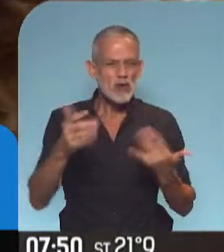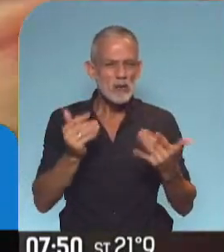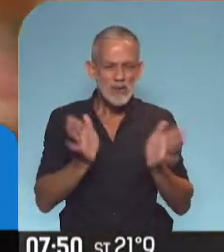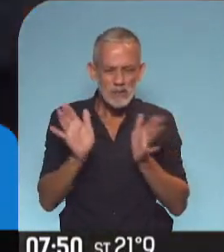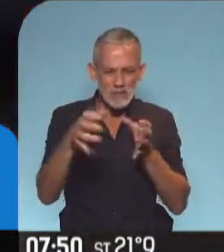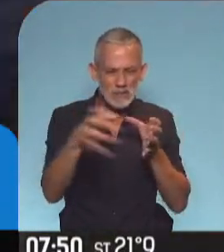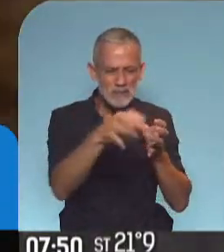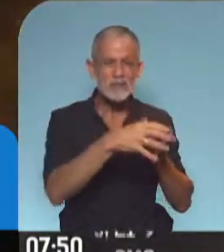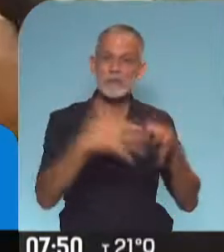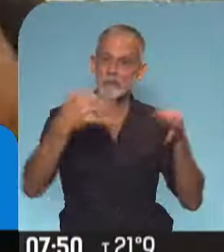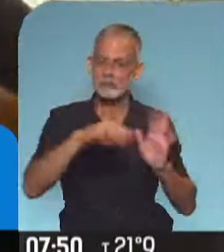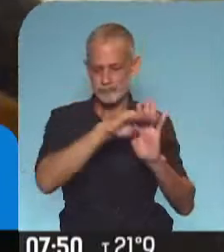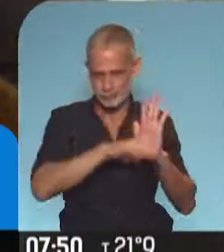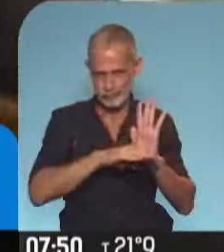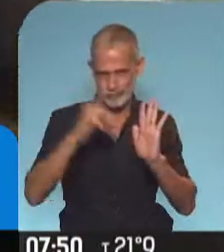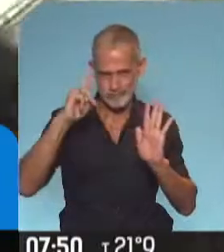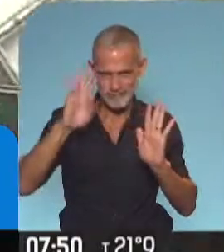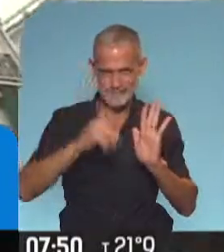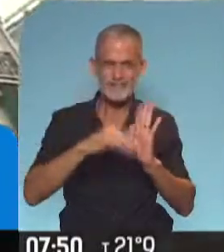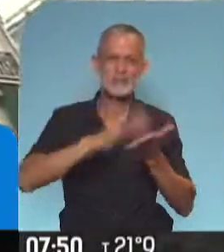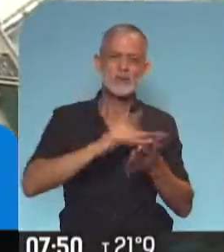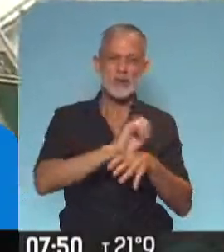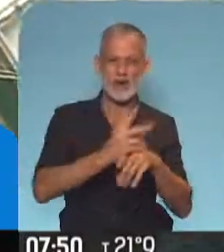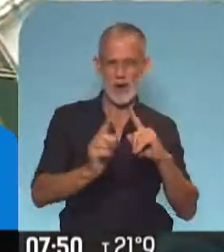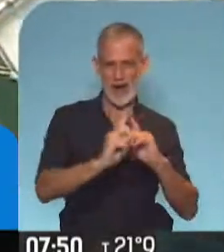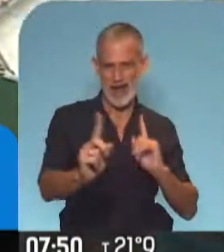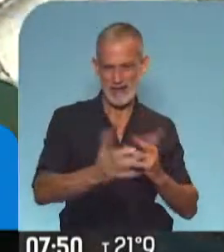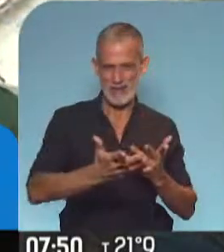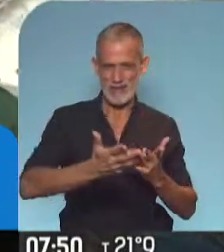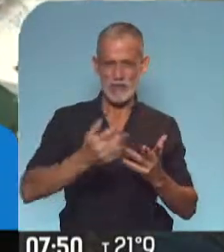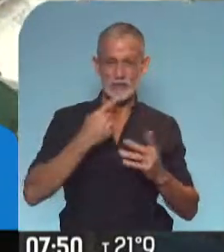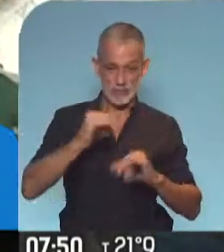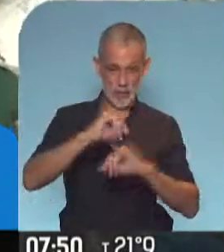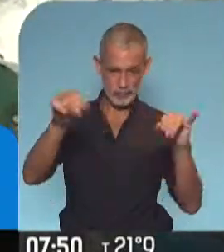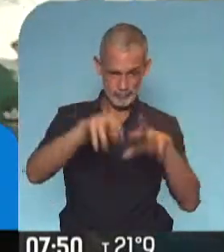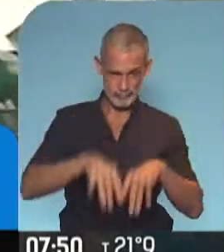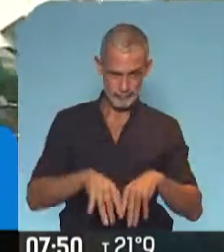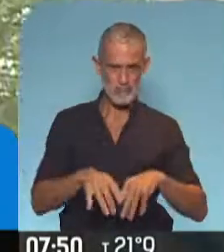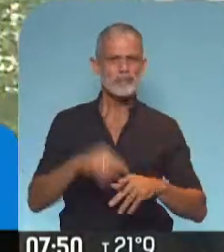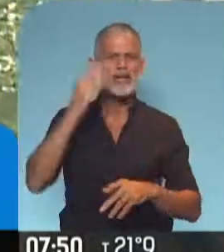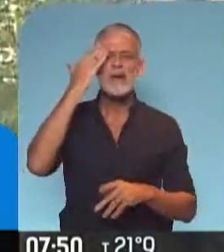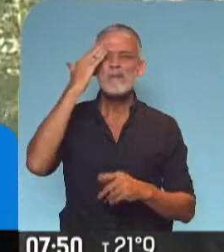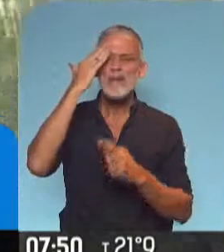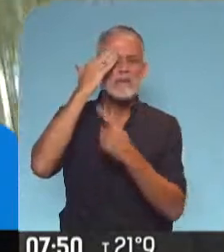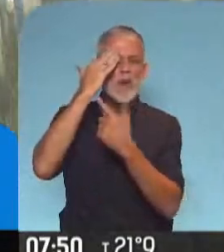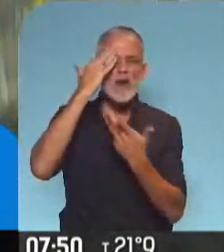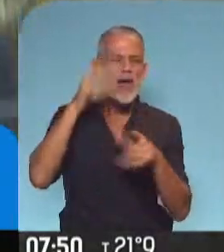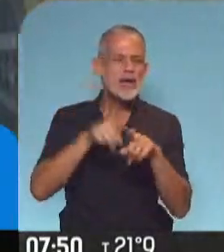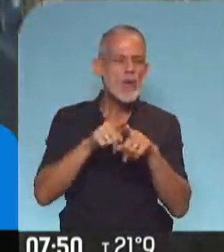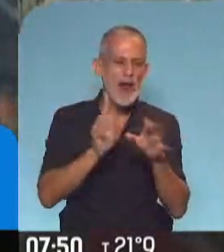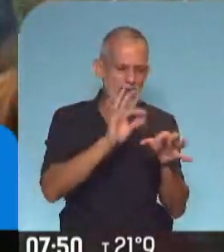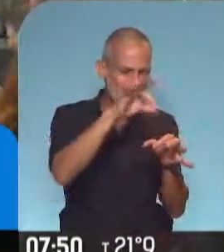siempre cumpliendo con los protocolos que el distanciamiento impone, dice la convocatoria. La memoria, al igual que la